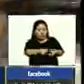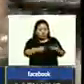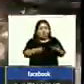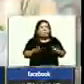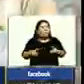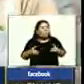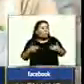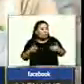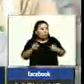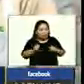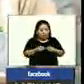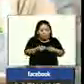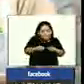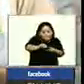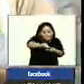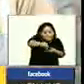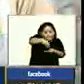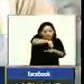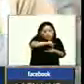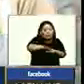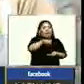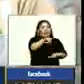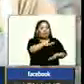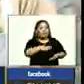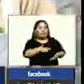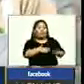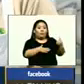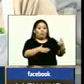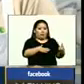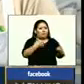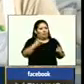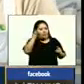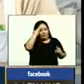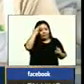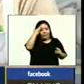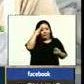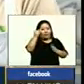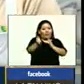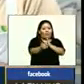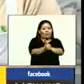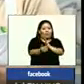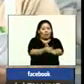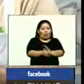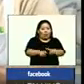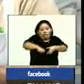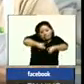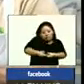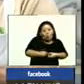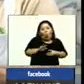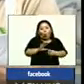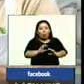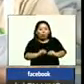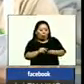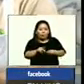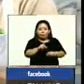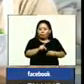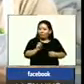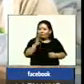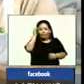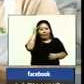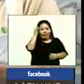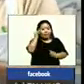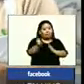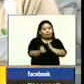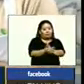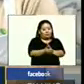¿verdad? Para que separarla. Ellos tienen una táctica ya que no le hacen ni muy duro ni muy suave. Ese toque que tienen